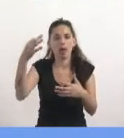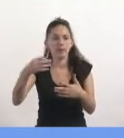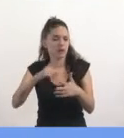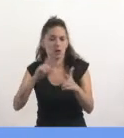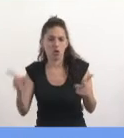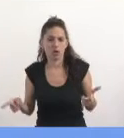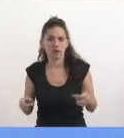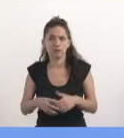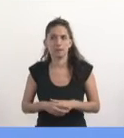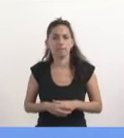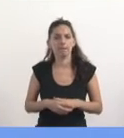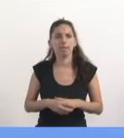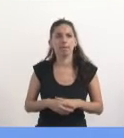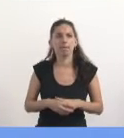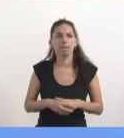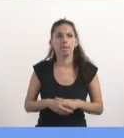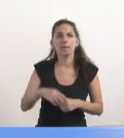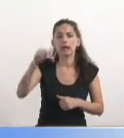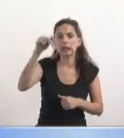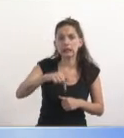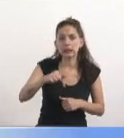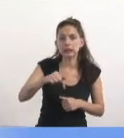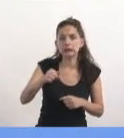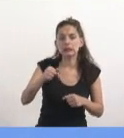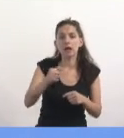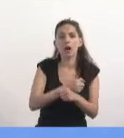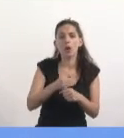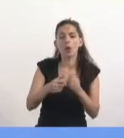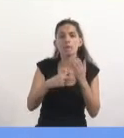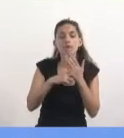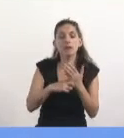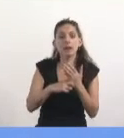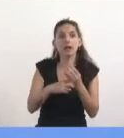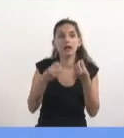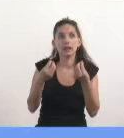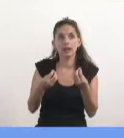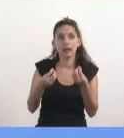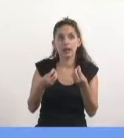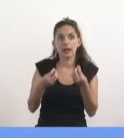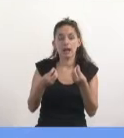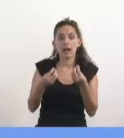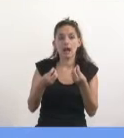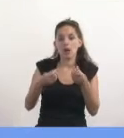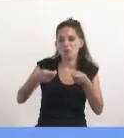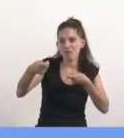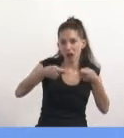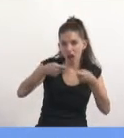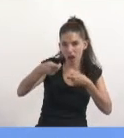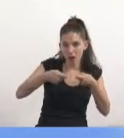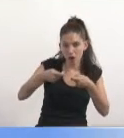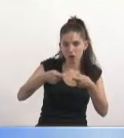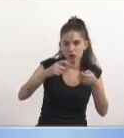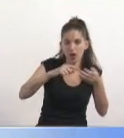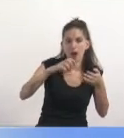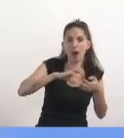puede fijar el mecanismo. En esta norma del consenso fiscal lo está sacando por voluntad de los negociadores. La provincia, la